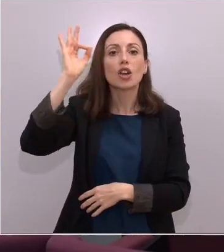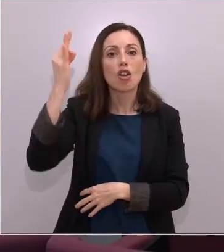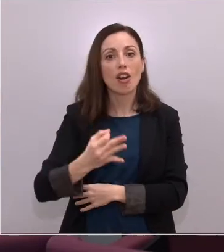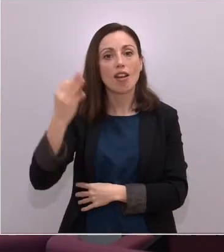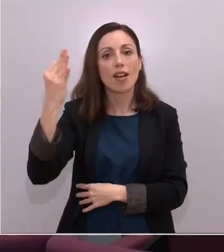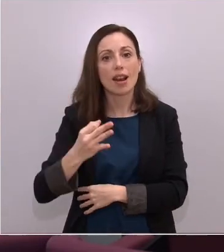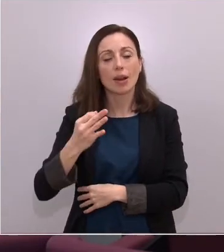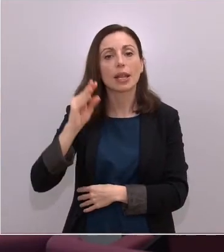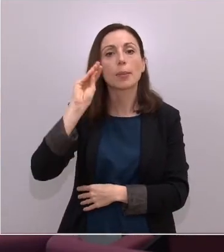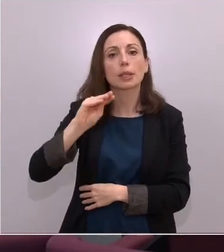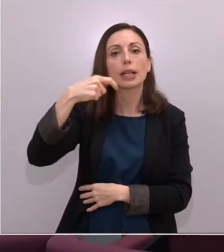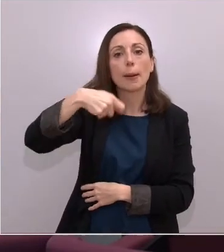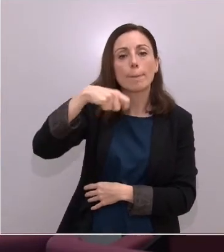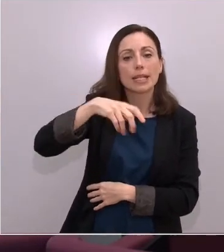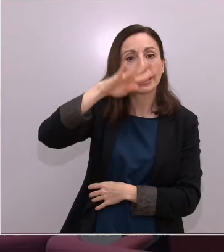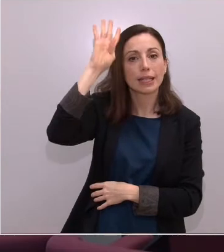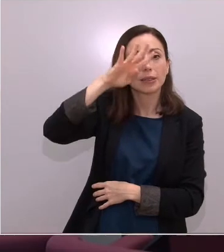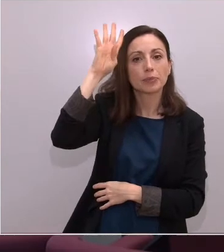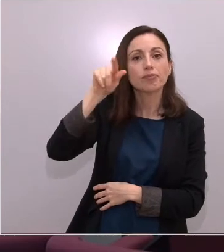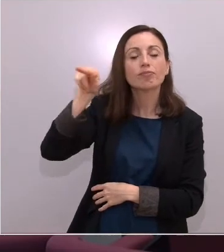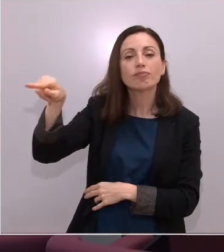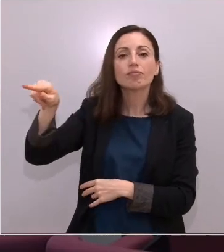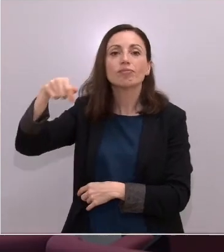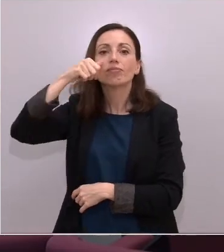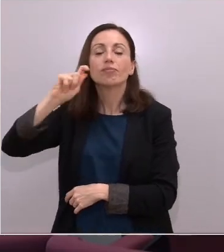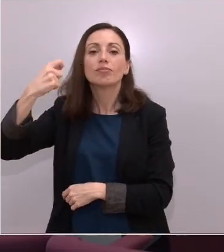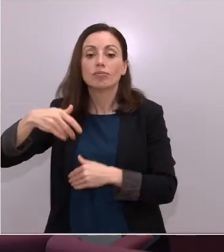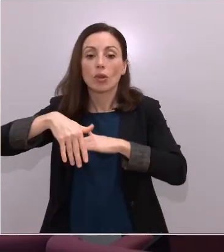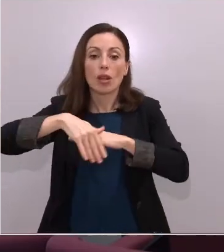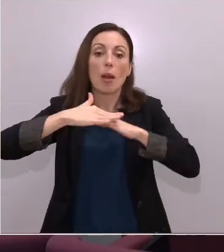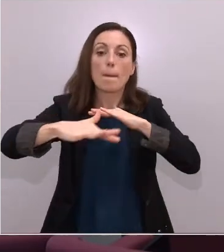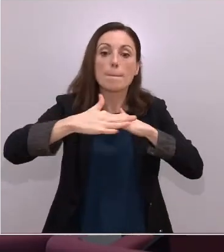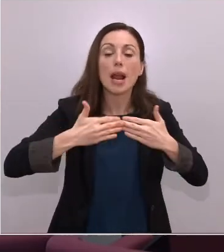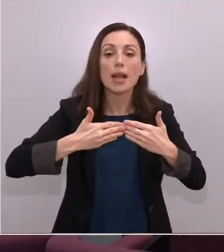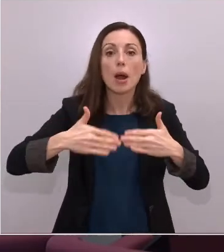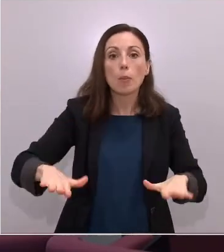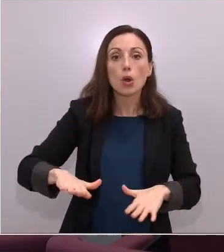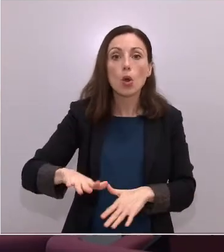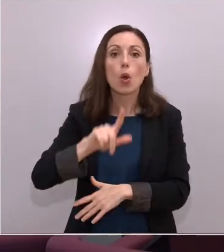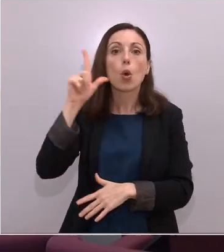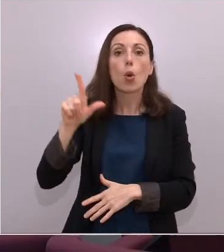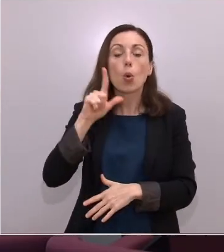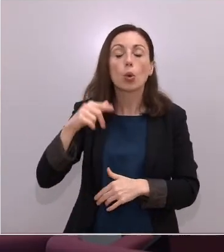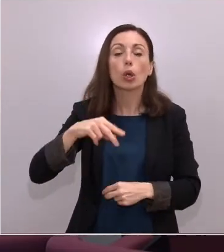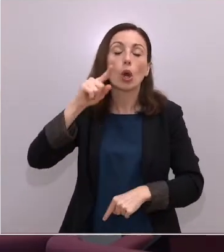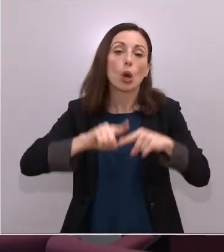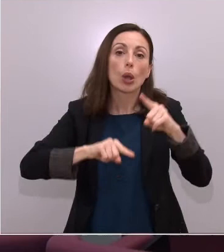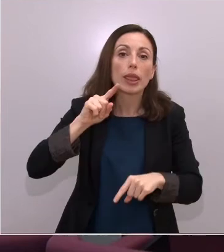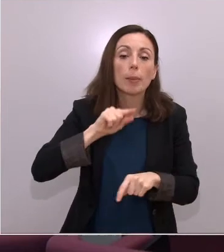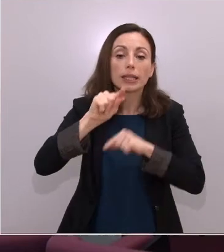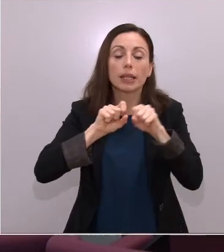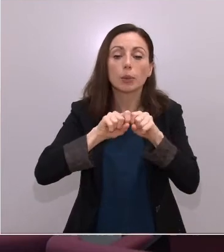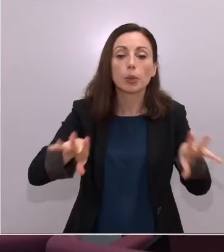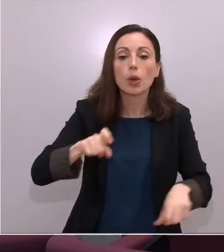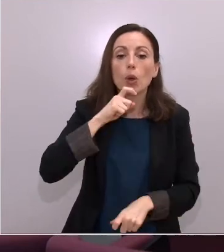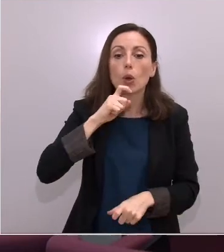qué respuesta le ha dado Pedro Sánchez a la propuesta de abrir las playas en julio en función de la evolución de la pandemia y qué medidas se pondrían en marcha para evitar